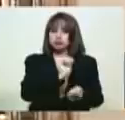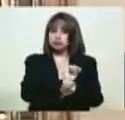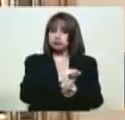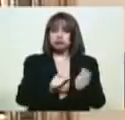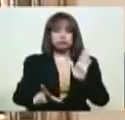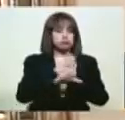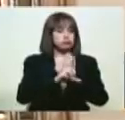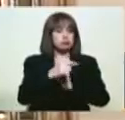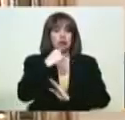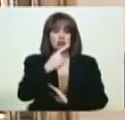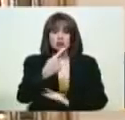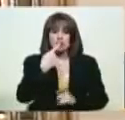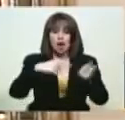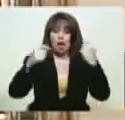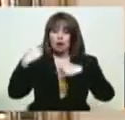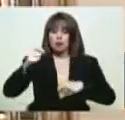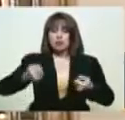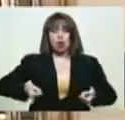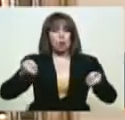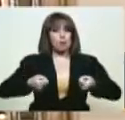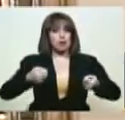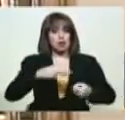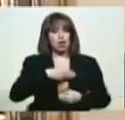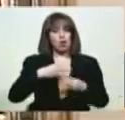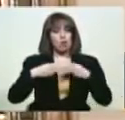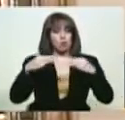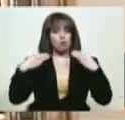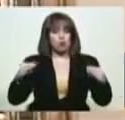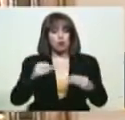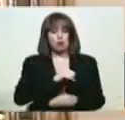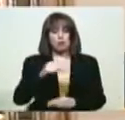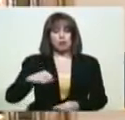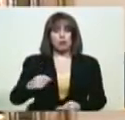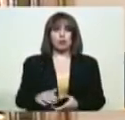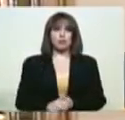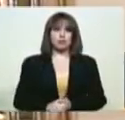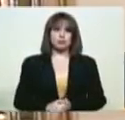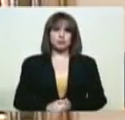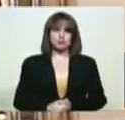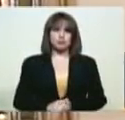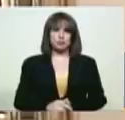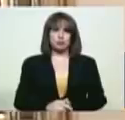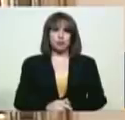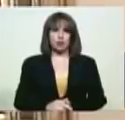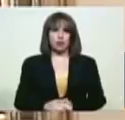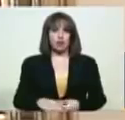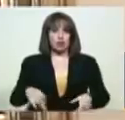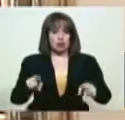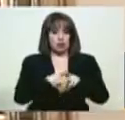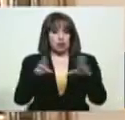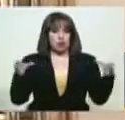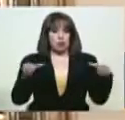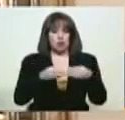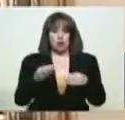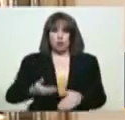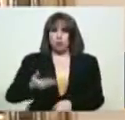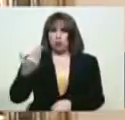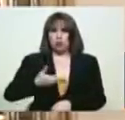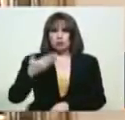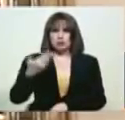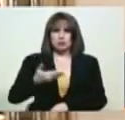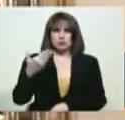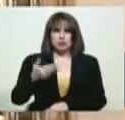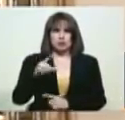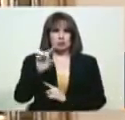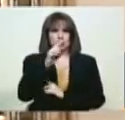de distribución público y privado. Ha sido, repito, una de las reuniones más importantes. Esta es la